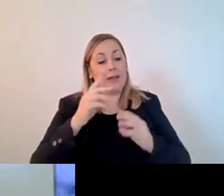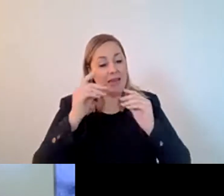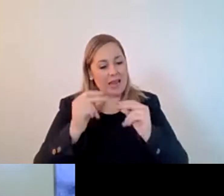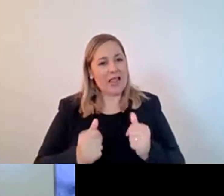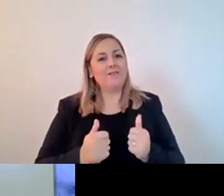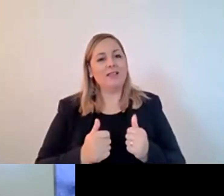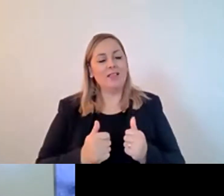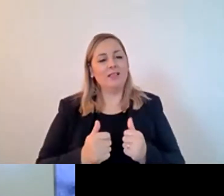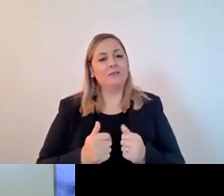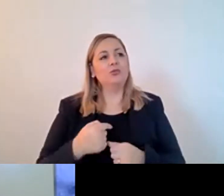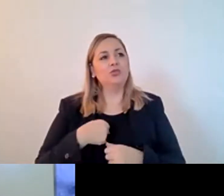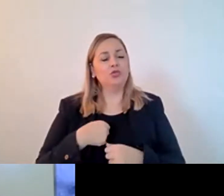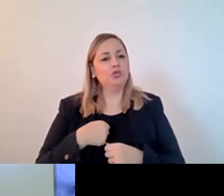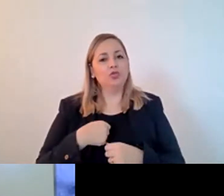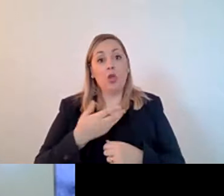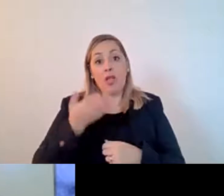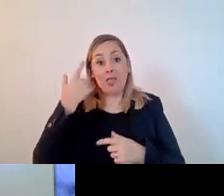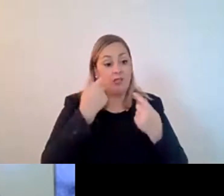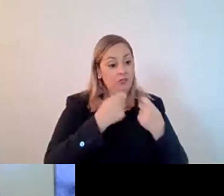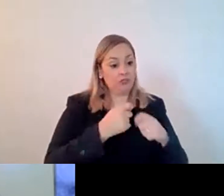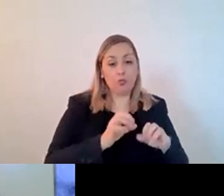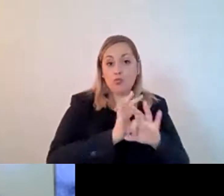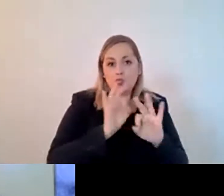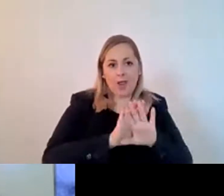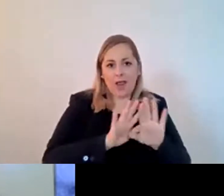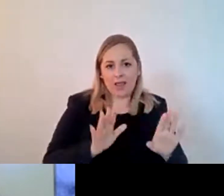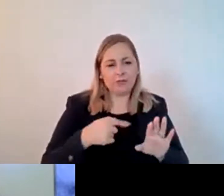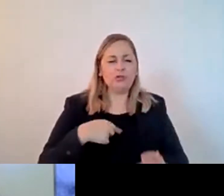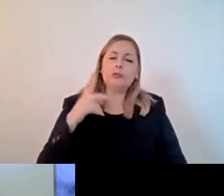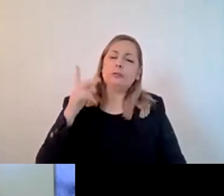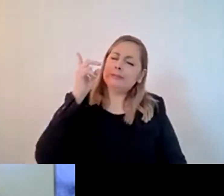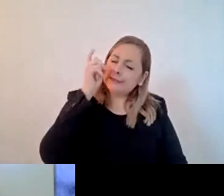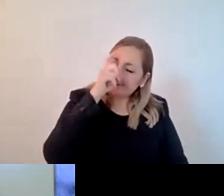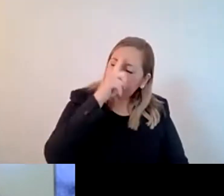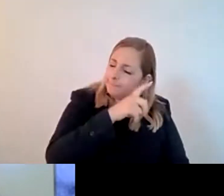habilidades, porque yo no fui diagnosticada nunca con nada, pero me costaba mucho